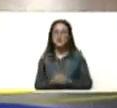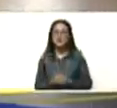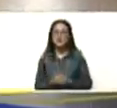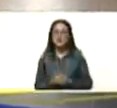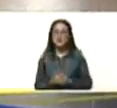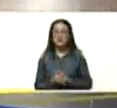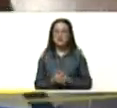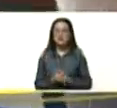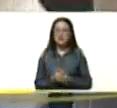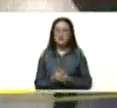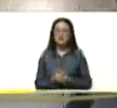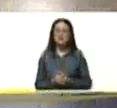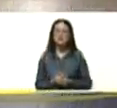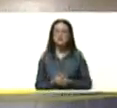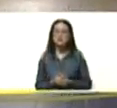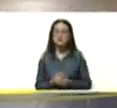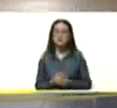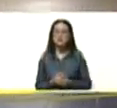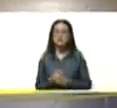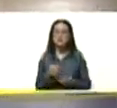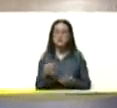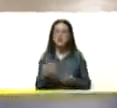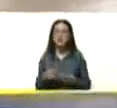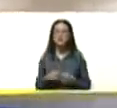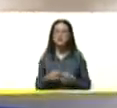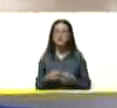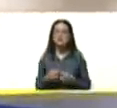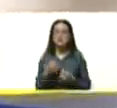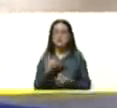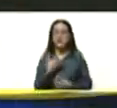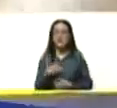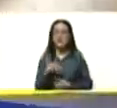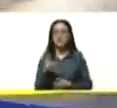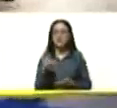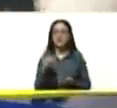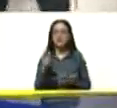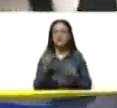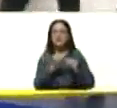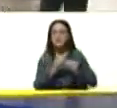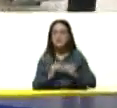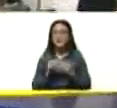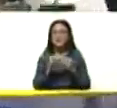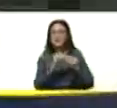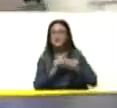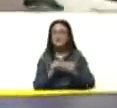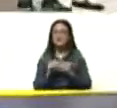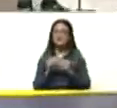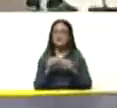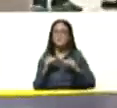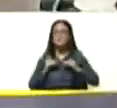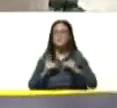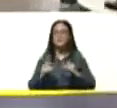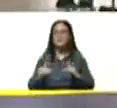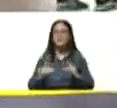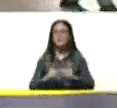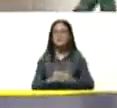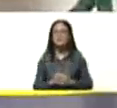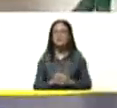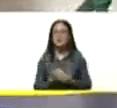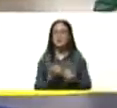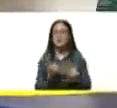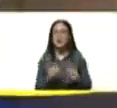de del área de alto riesgo, presidente. Aquí vamos a hacer el revestimiento de los pisos, los andenes. Vamos a